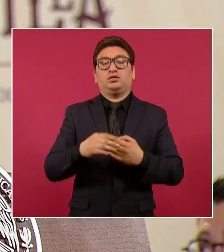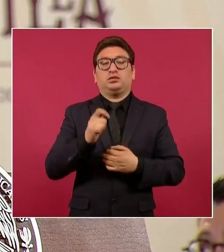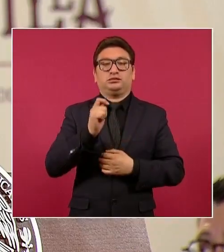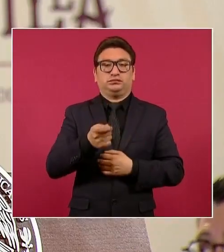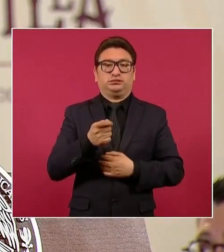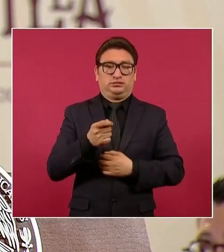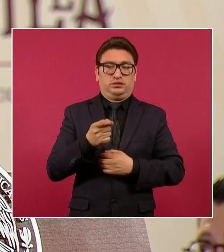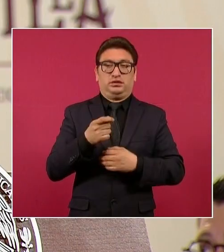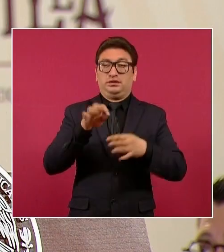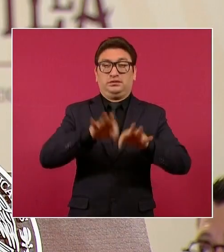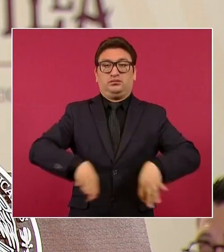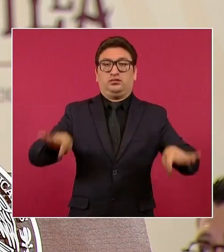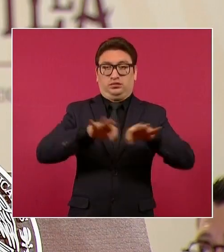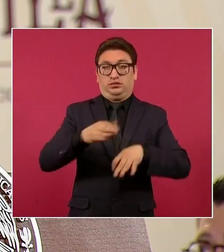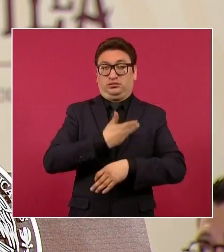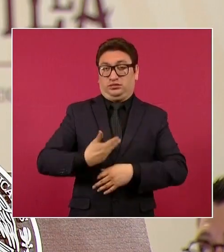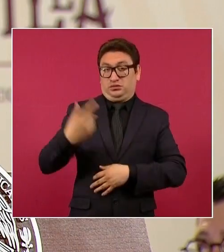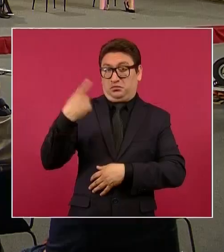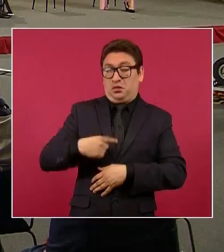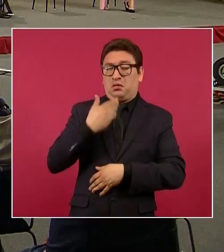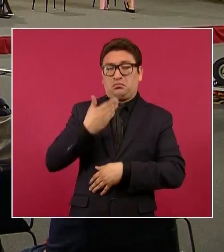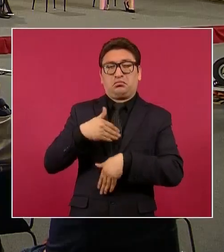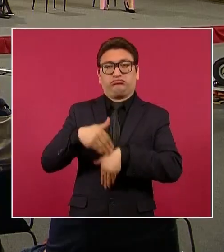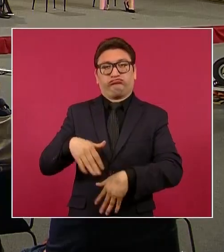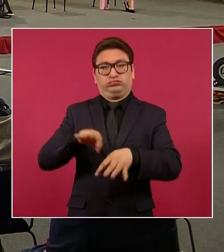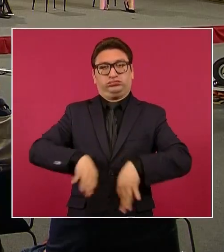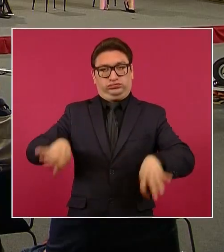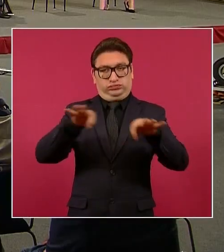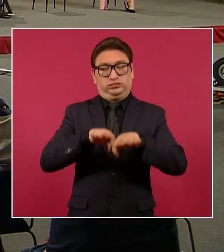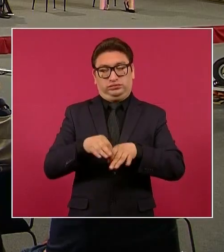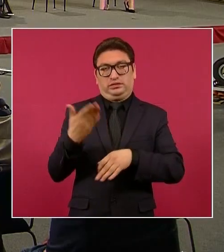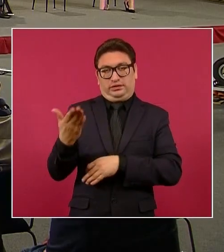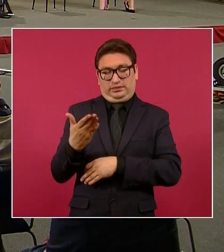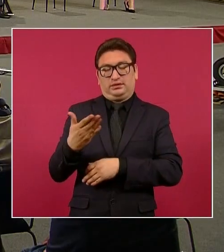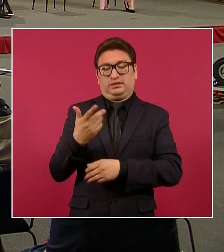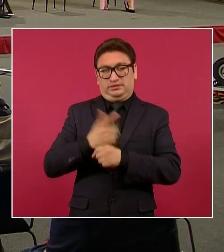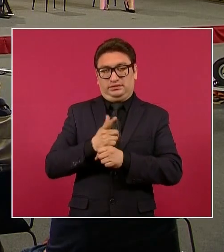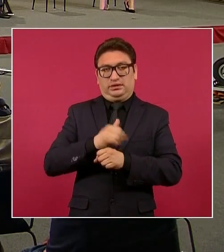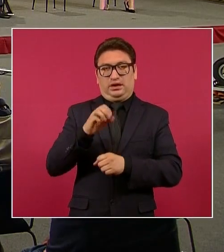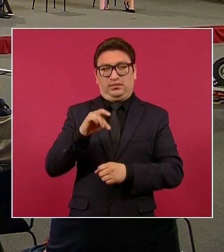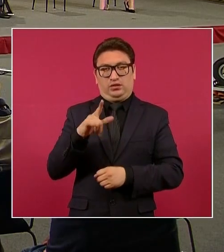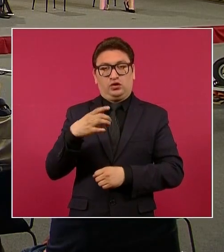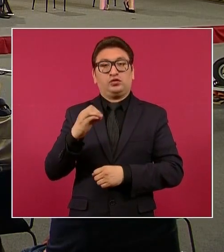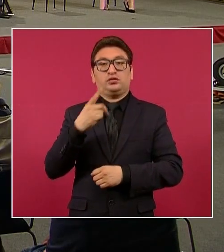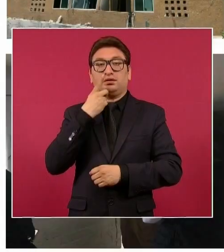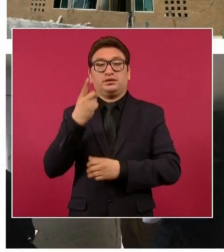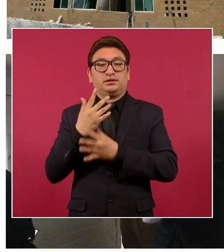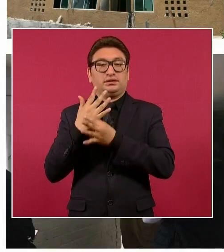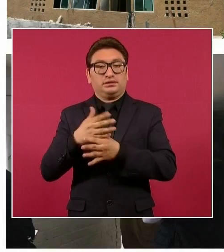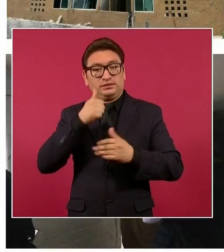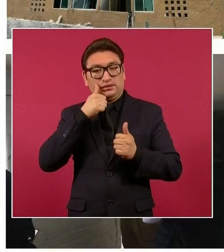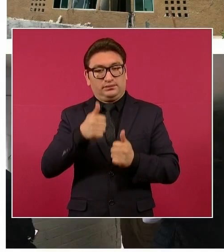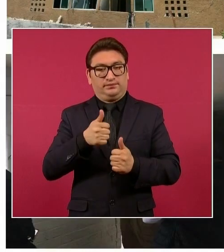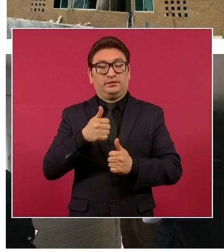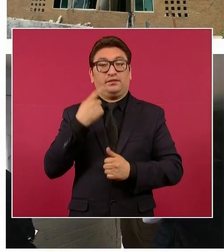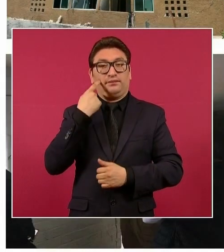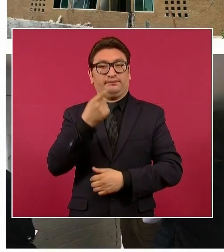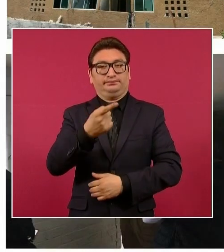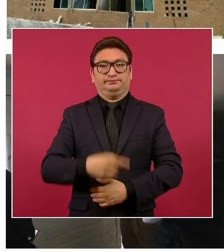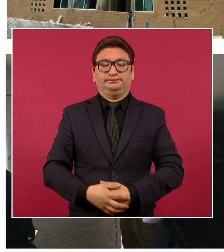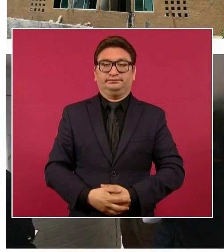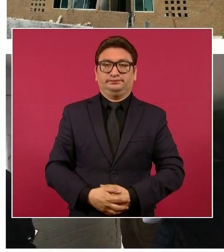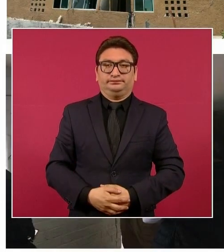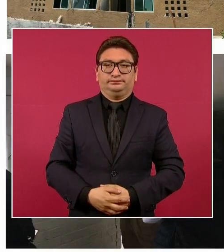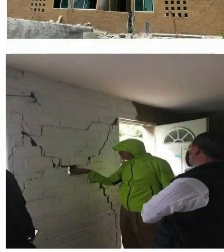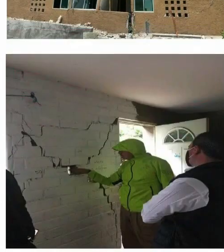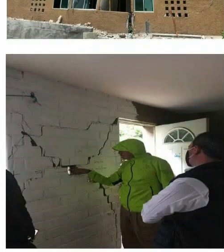encargo también importante de parte del señor presidente, el licenciado Andrés Manuel López Obrador, que es atender conjuntos emproblemados o conjuntos que han sufrido